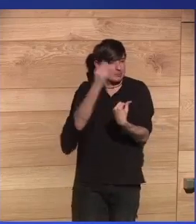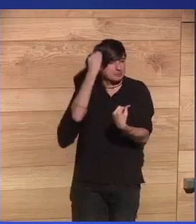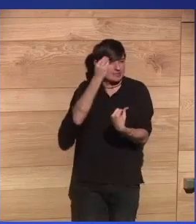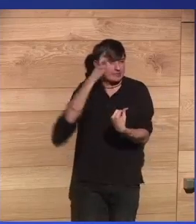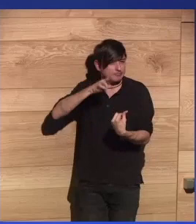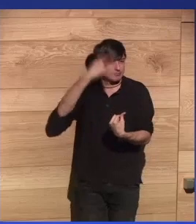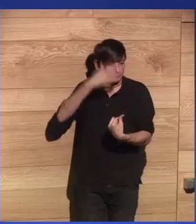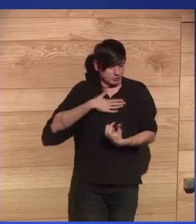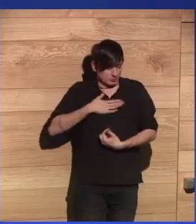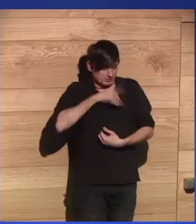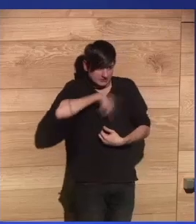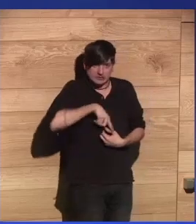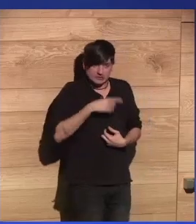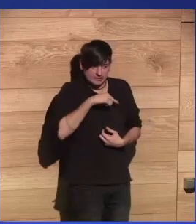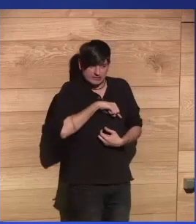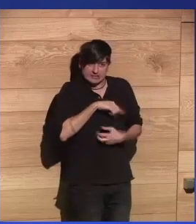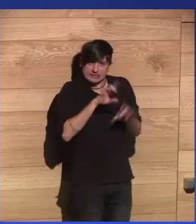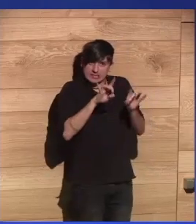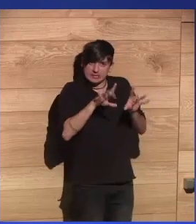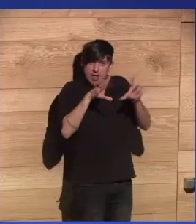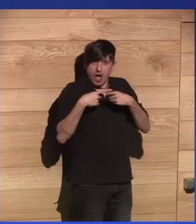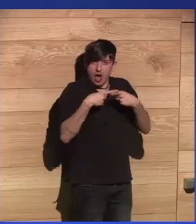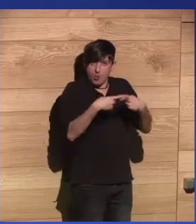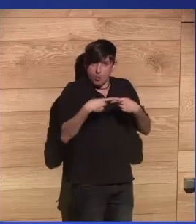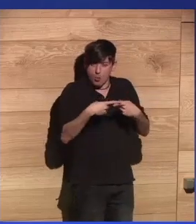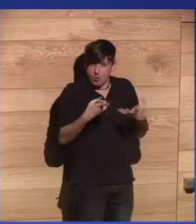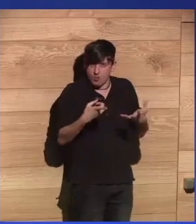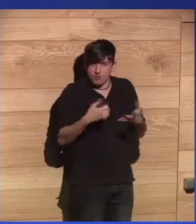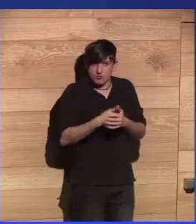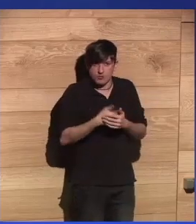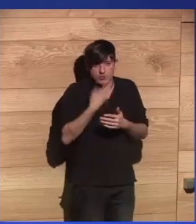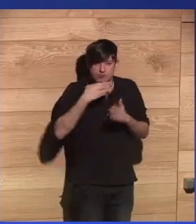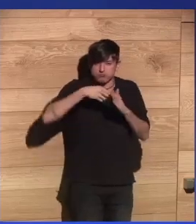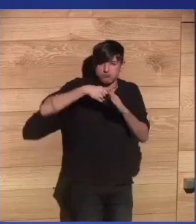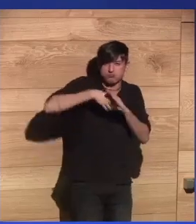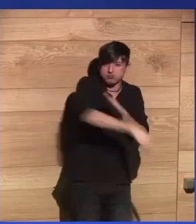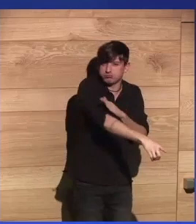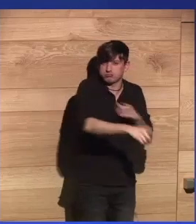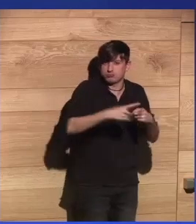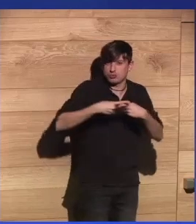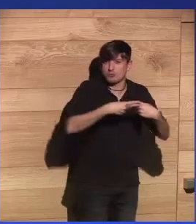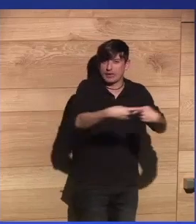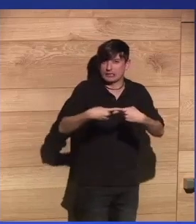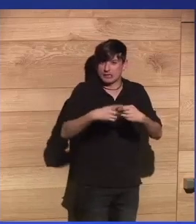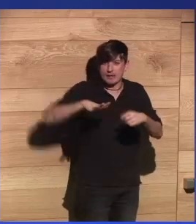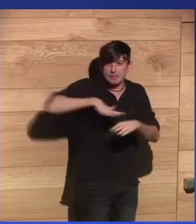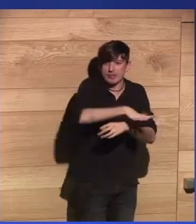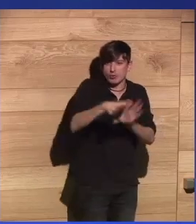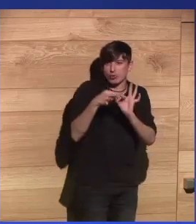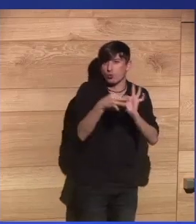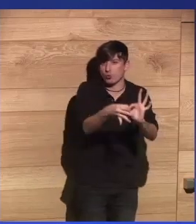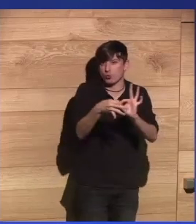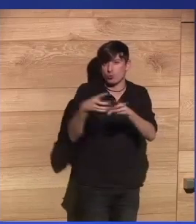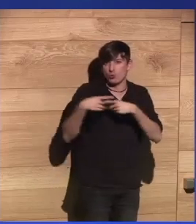que a mí también, es decir, que es una sensibilidad en común que trasciende todo un espacio, ¿no? Y que nos une